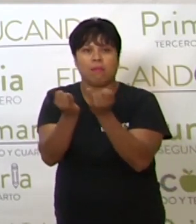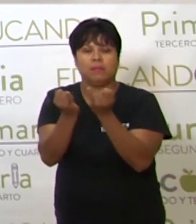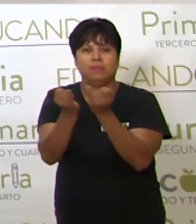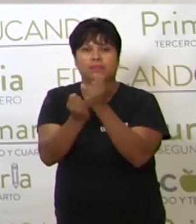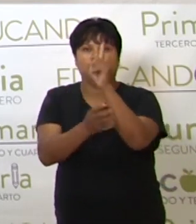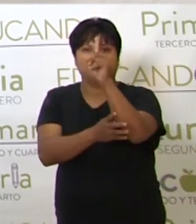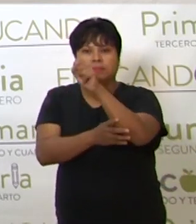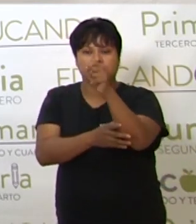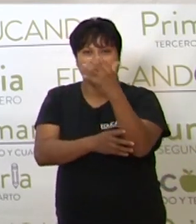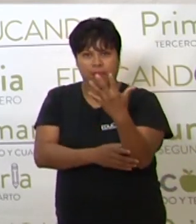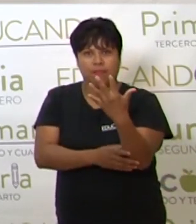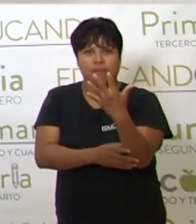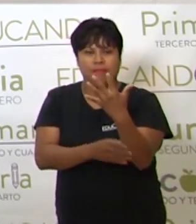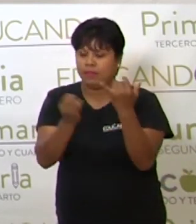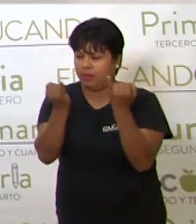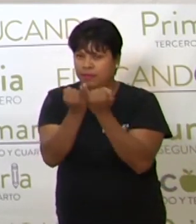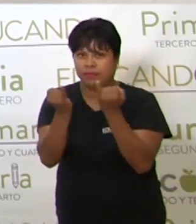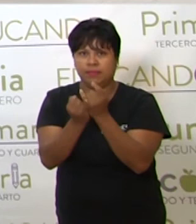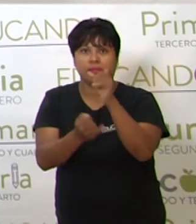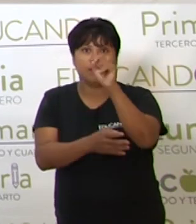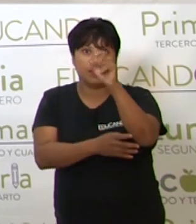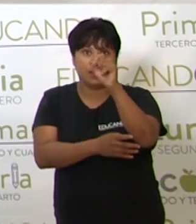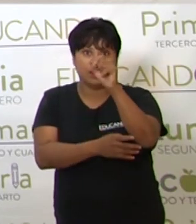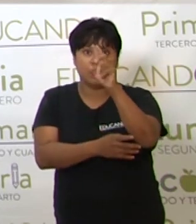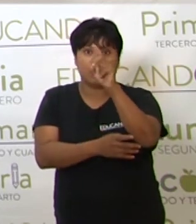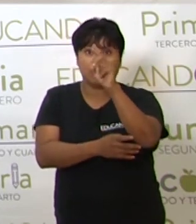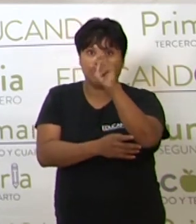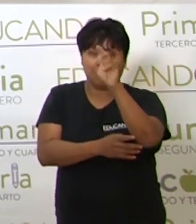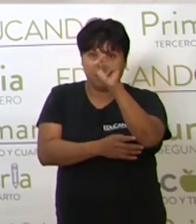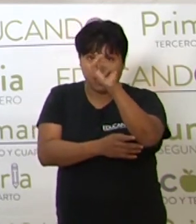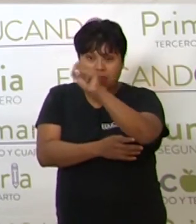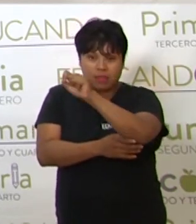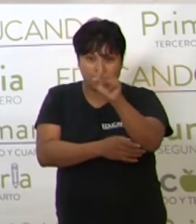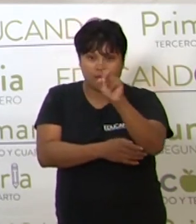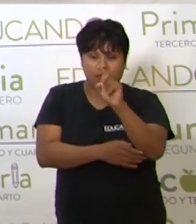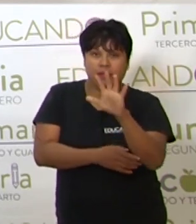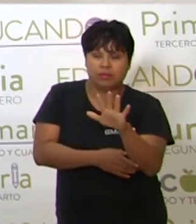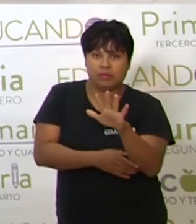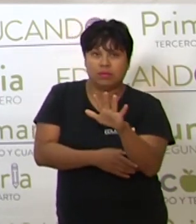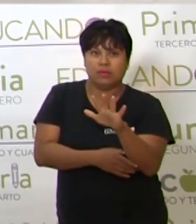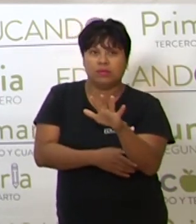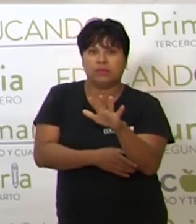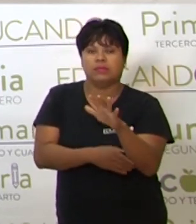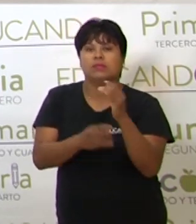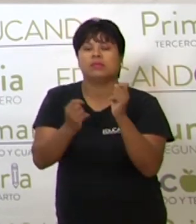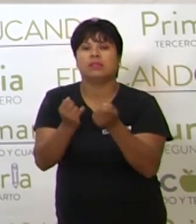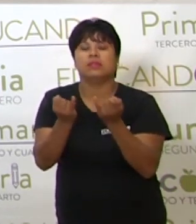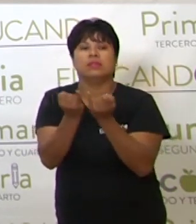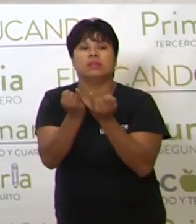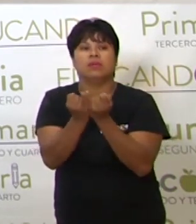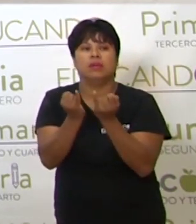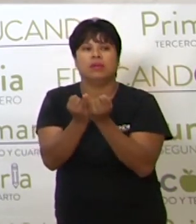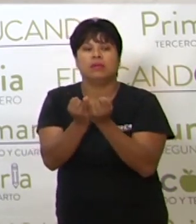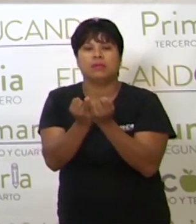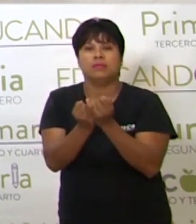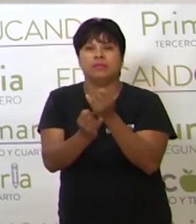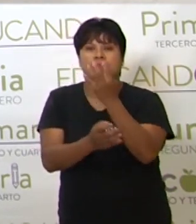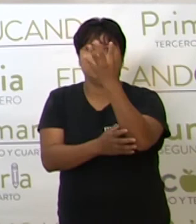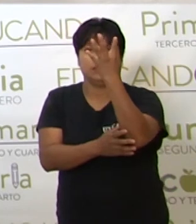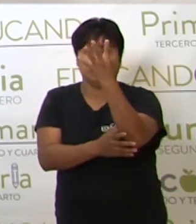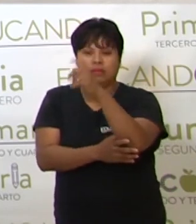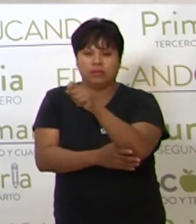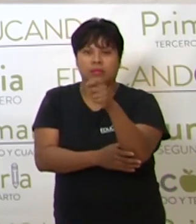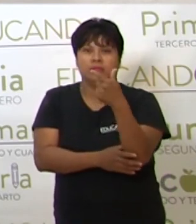un quinto 2035 a vos representarían 4